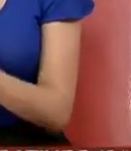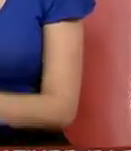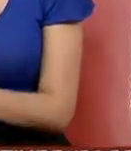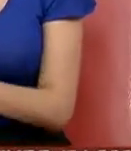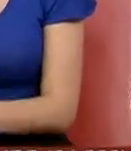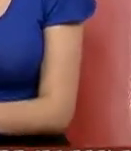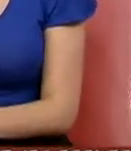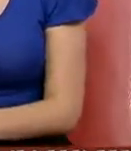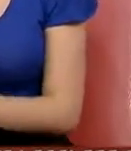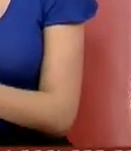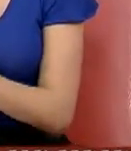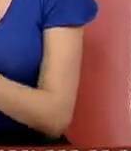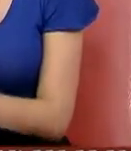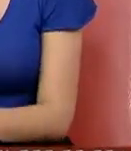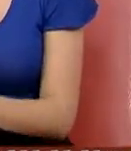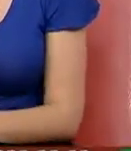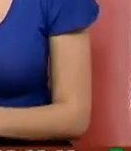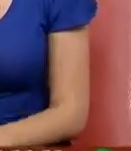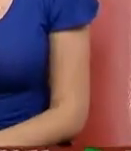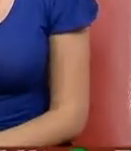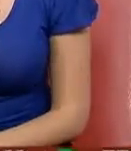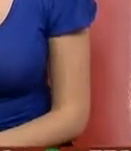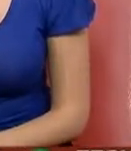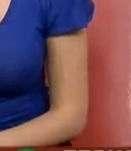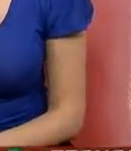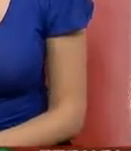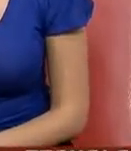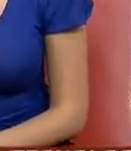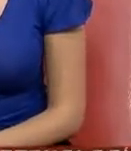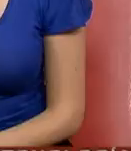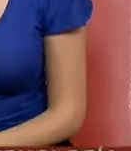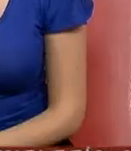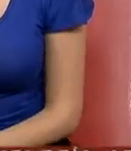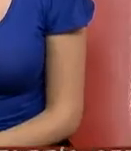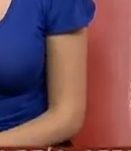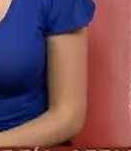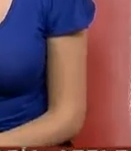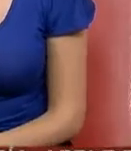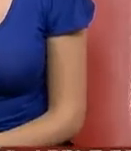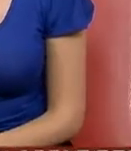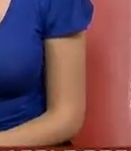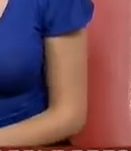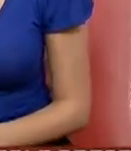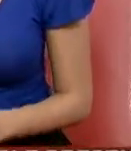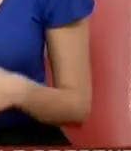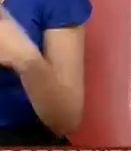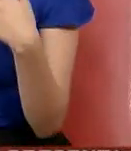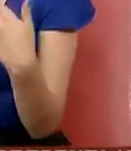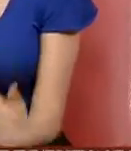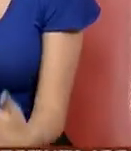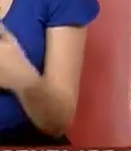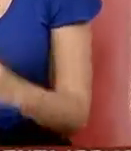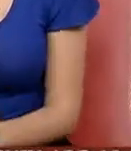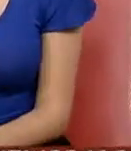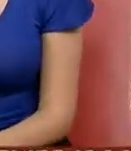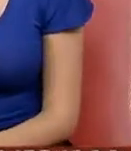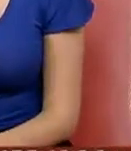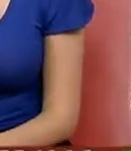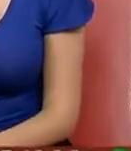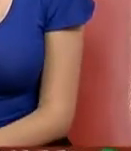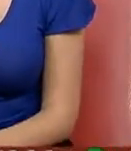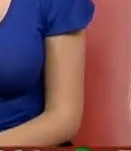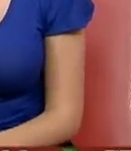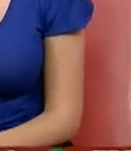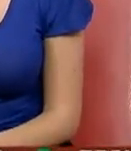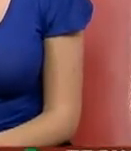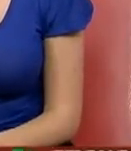indicadores muy claros de hacia dónde van las tendencias para las próximas elecciones. Y bueno, sigamos con este tema